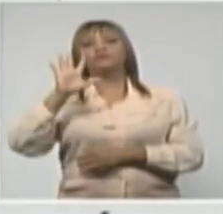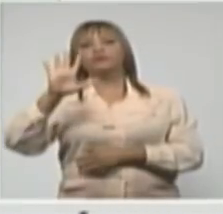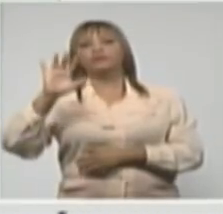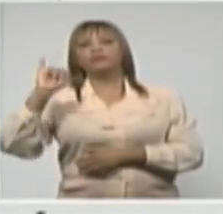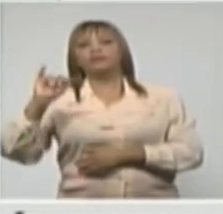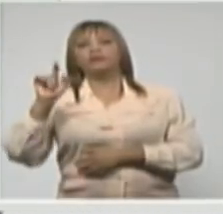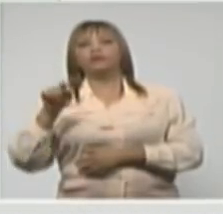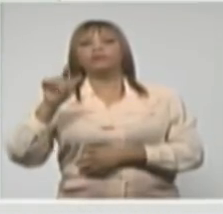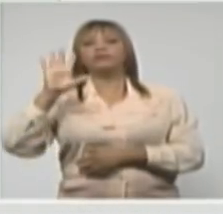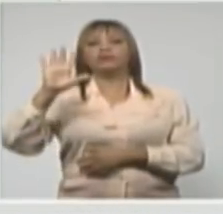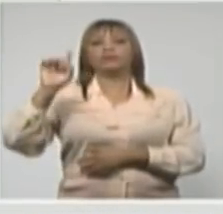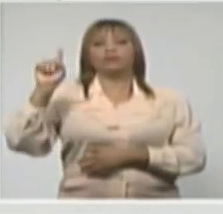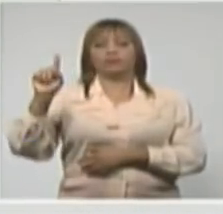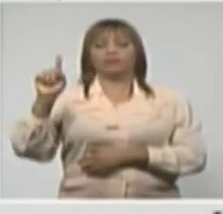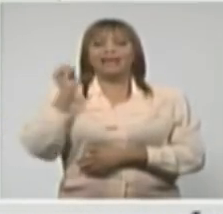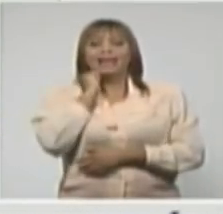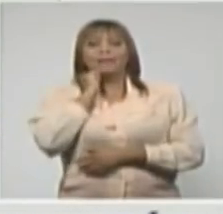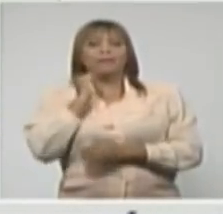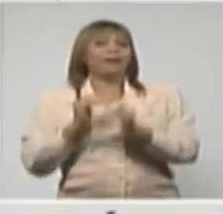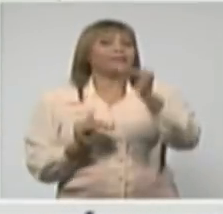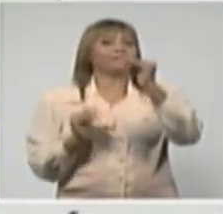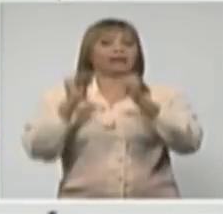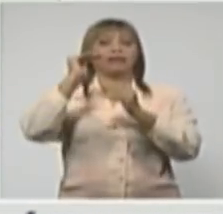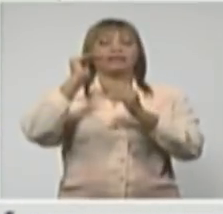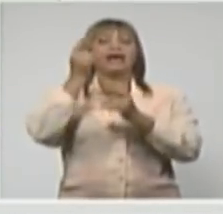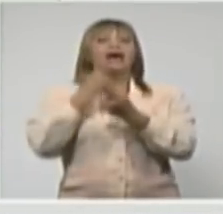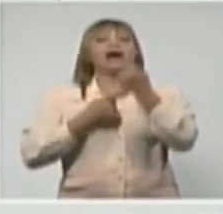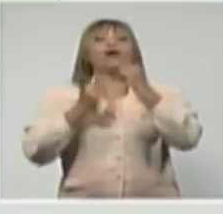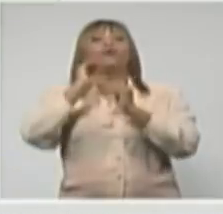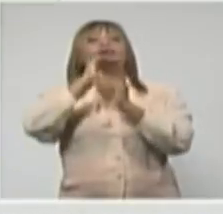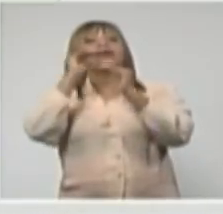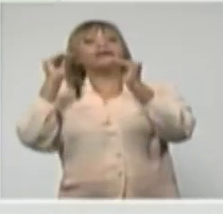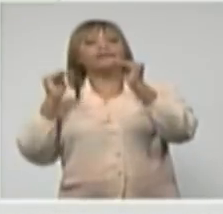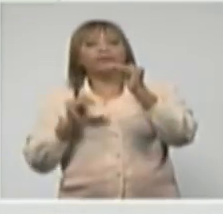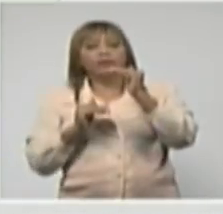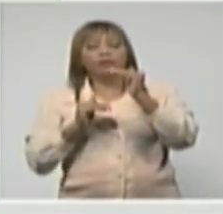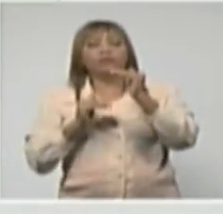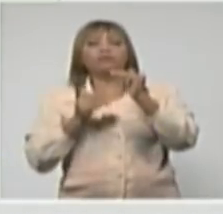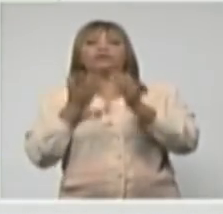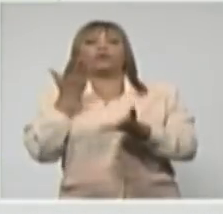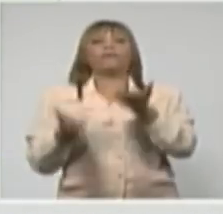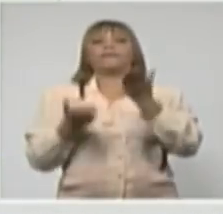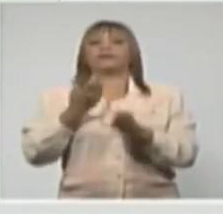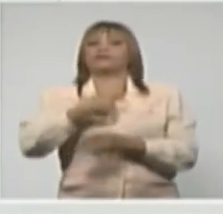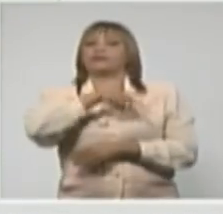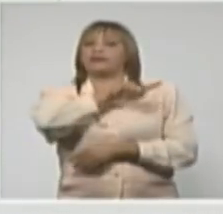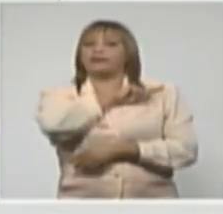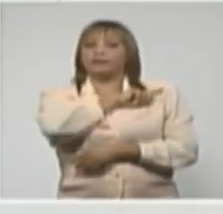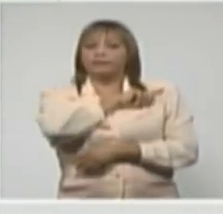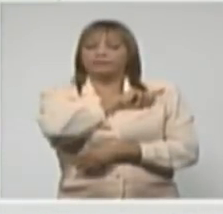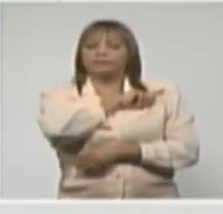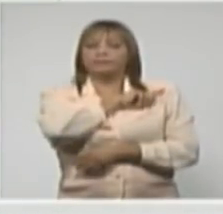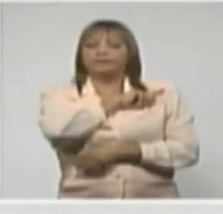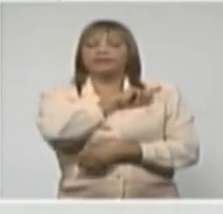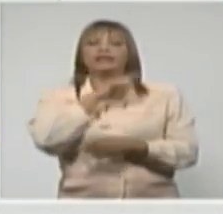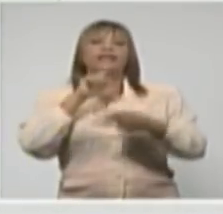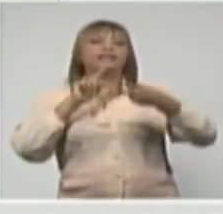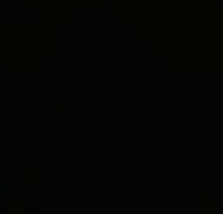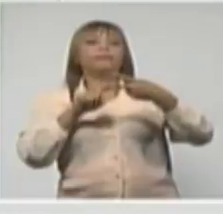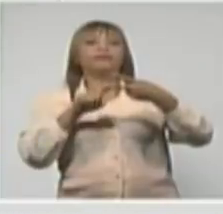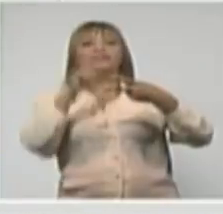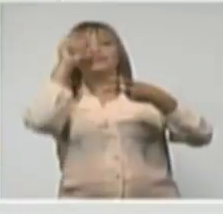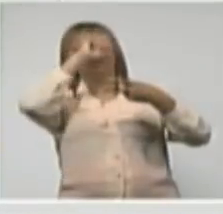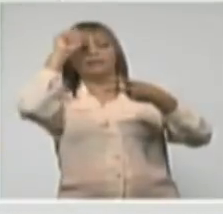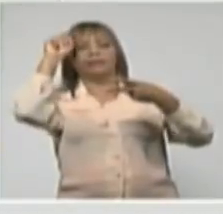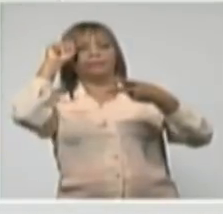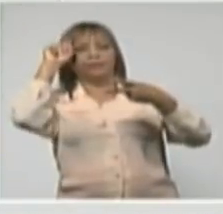56,51, que es la más elevada, aunque es inferior a la del día de ayer. Le sigue Santi Espíritus con una